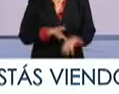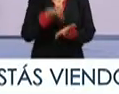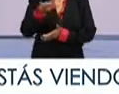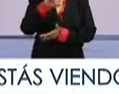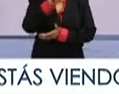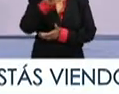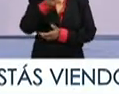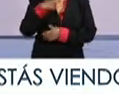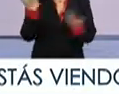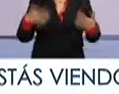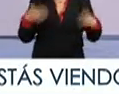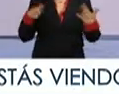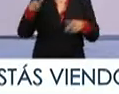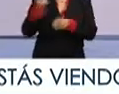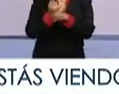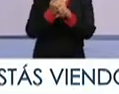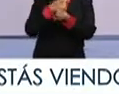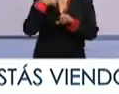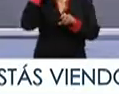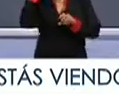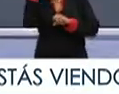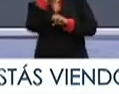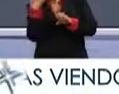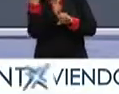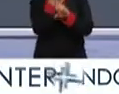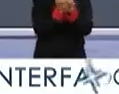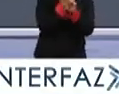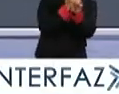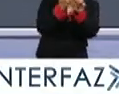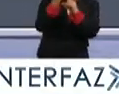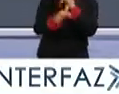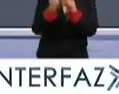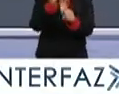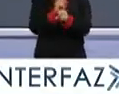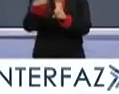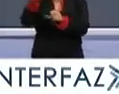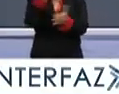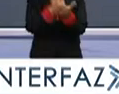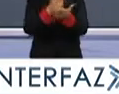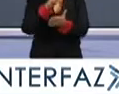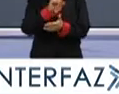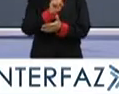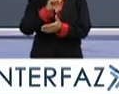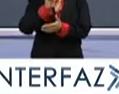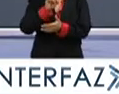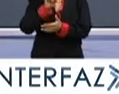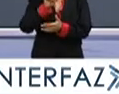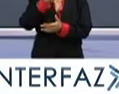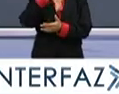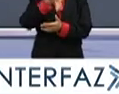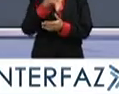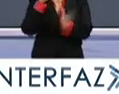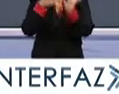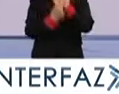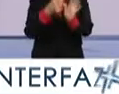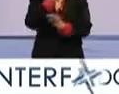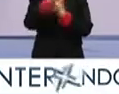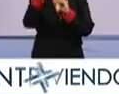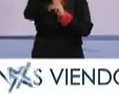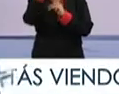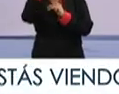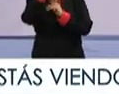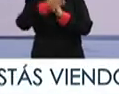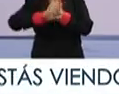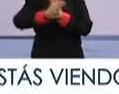Gracias, Omar. Pues vaya estudio antropológico que pudiste hacer durante el fin de semana ahí en la ciudad de Sao Paulo, que muestra pues toda esta